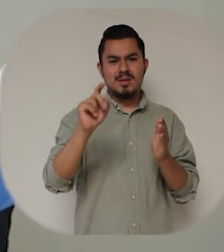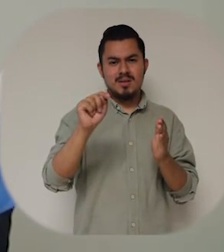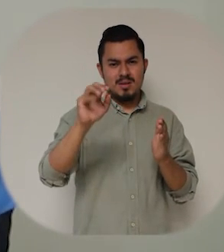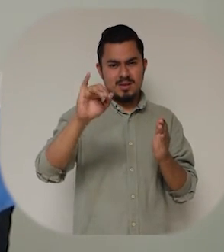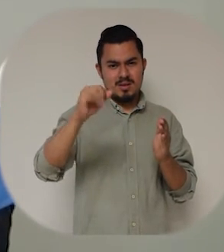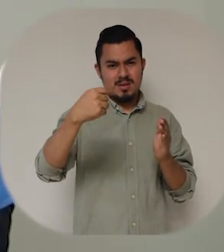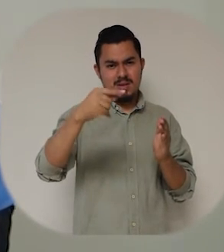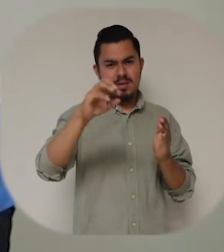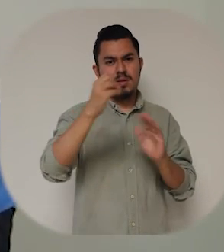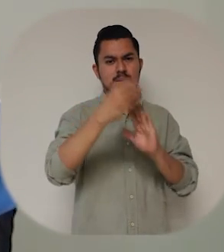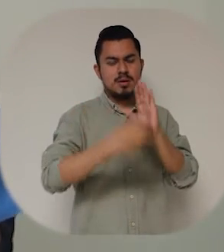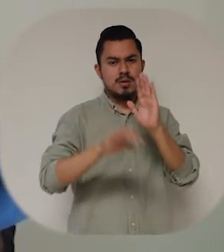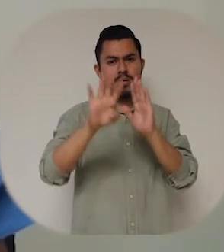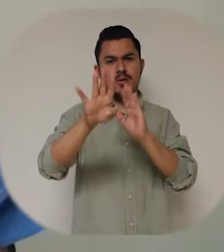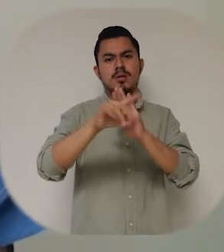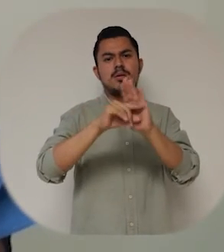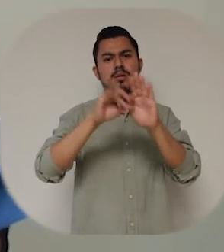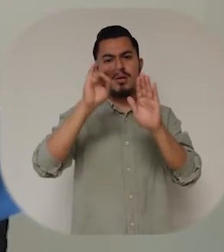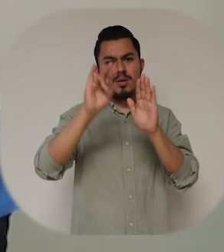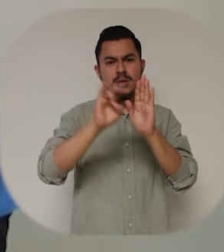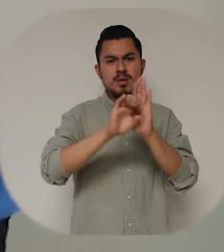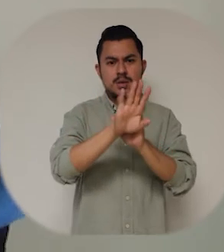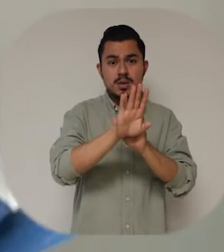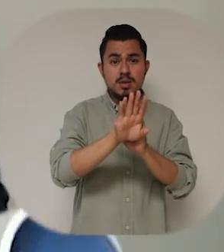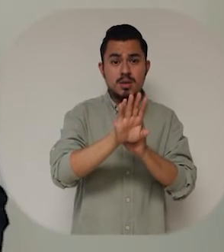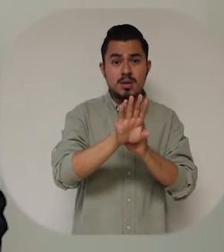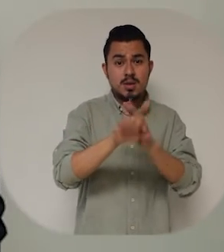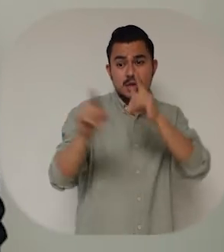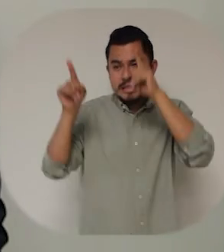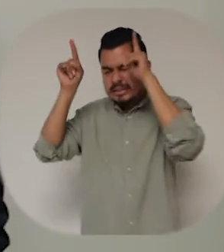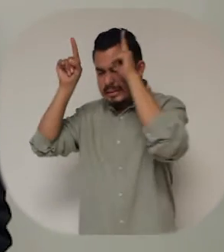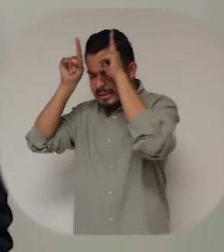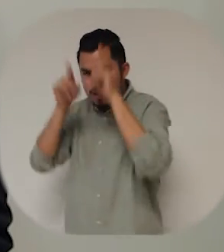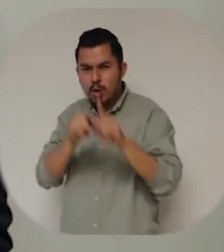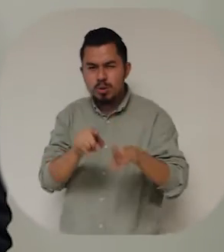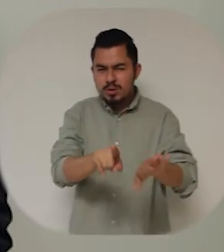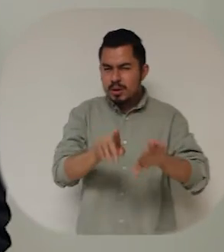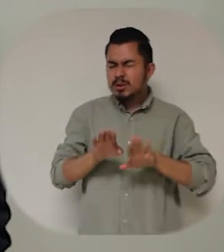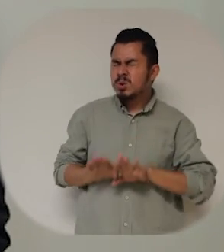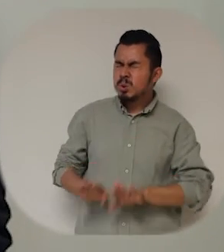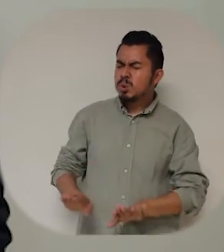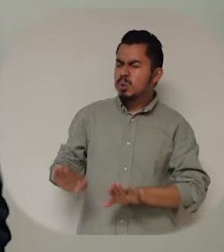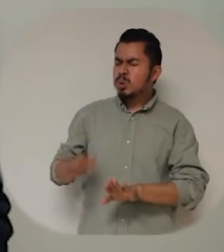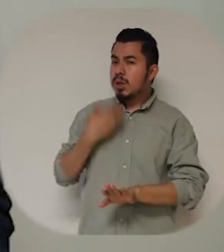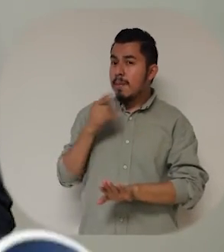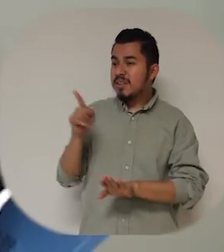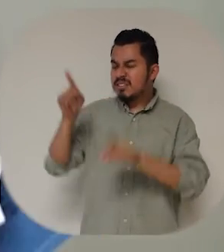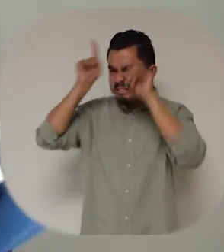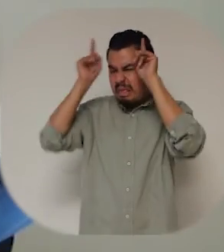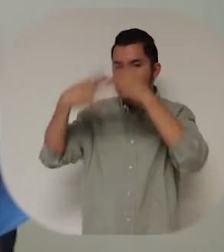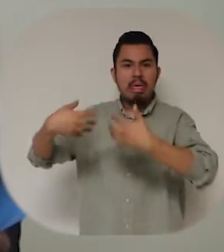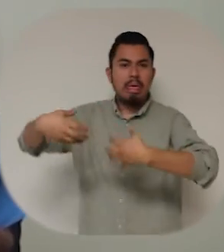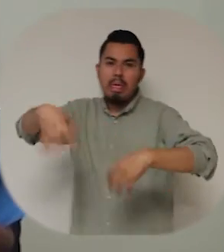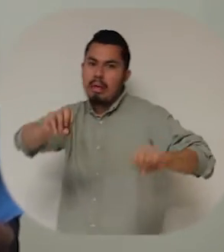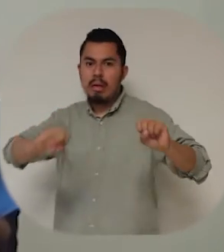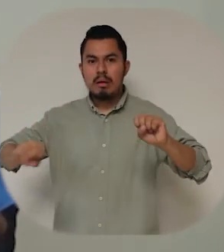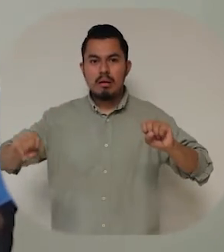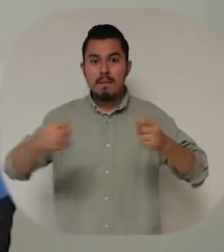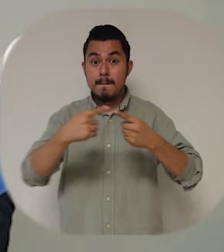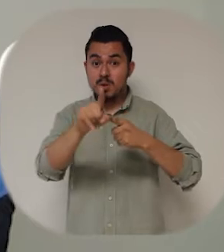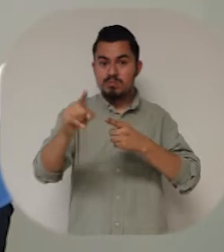y huirá de vosotros. Así que resistid al diablo y huirá de vosotros. Así que antes